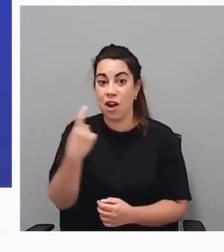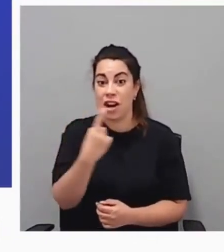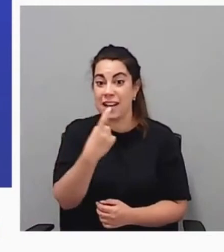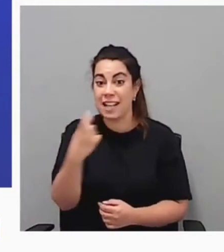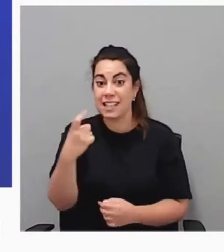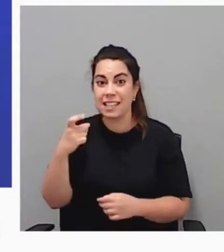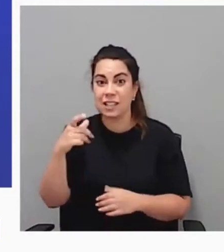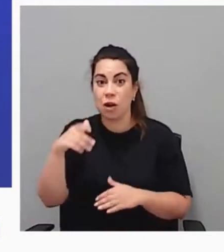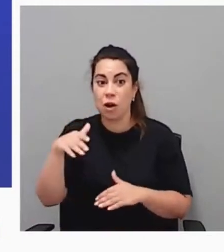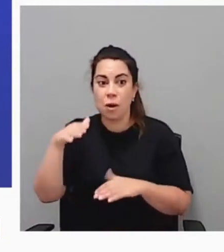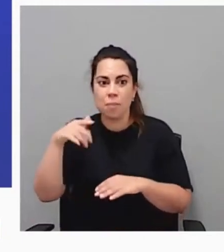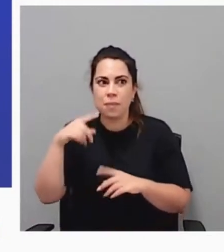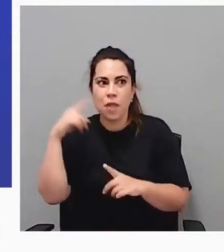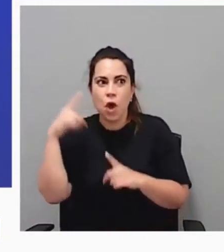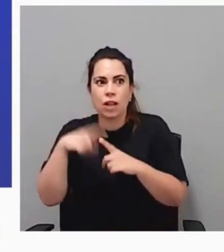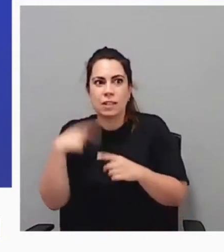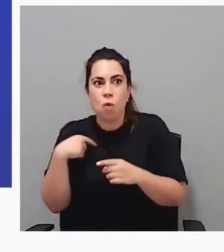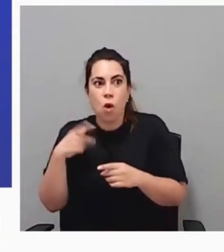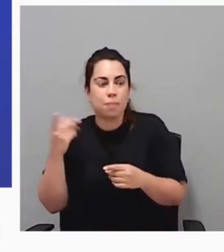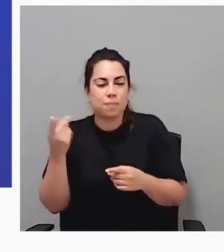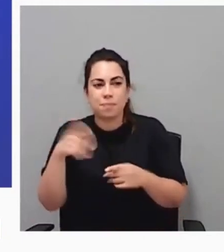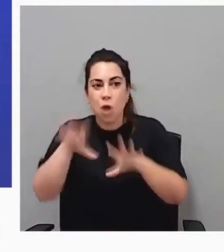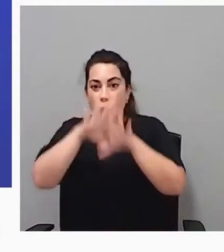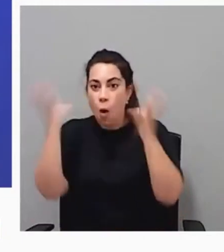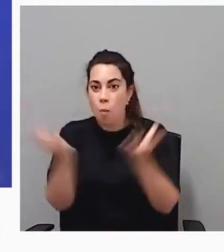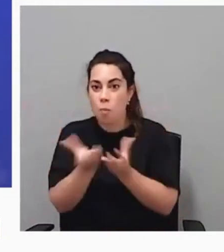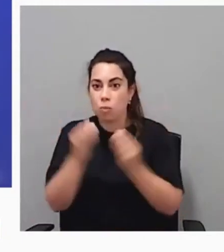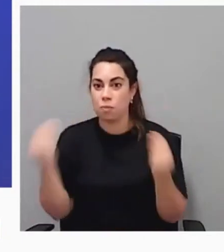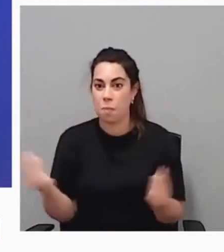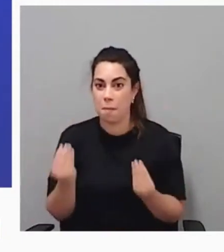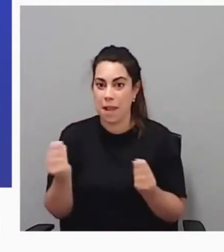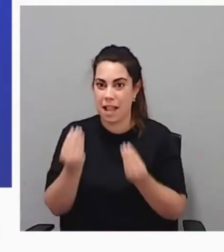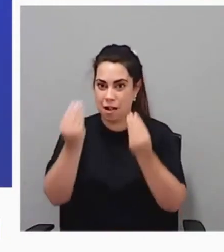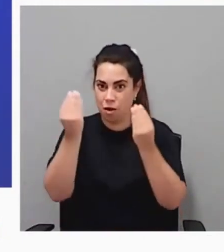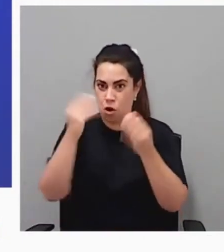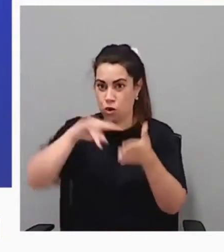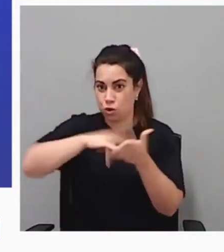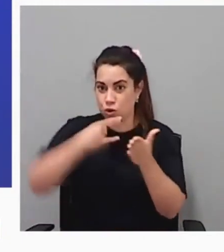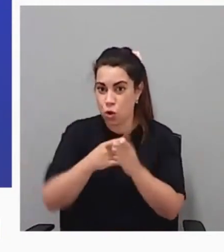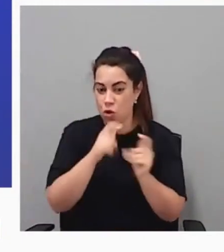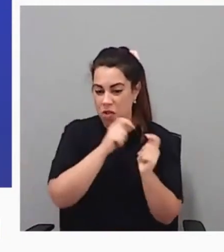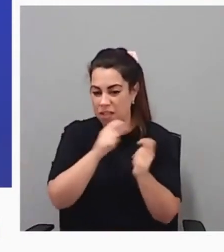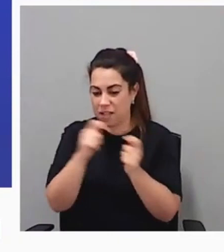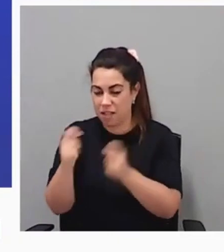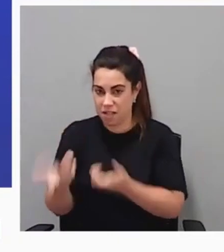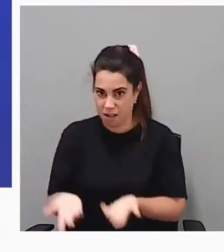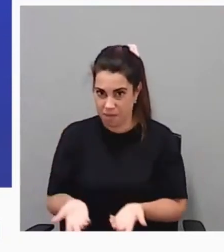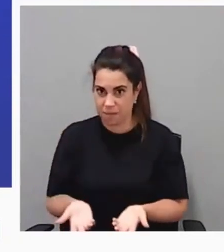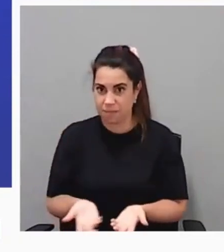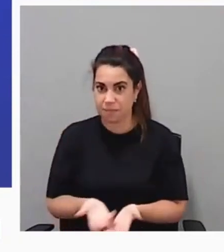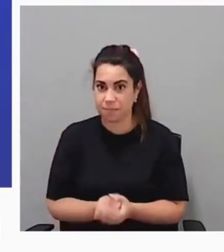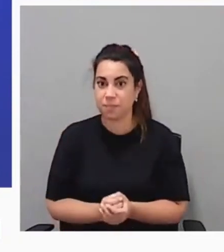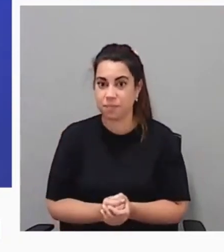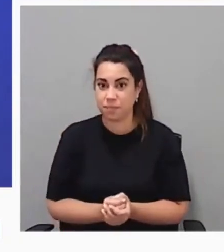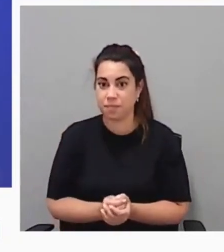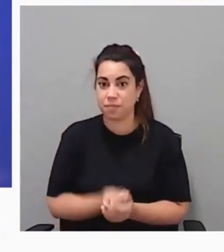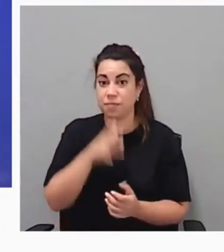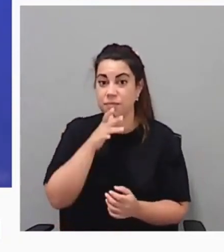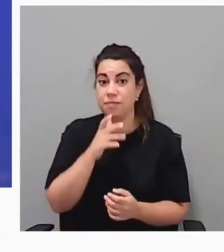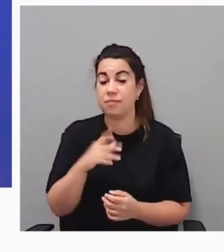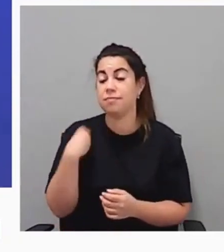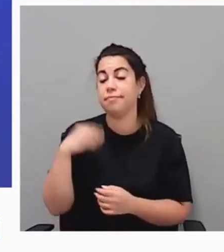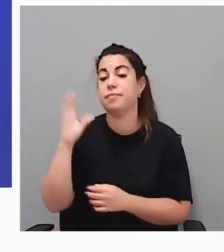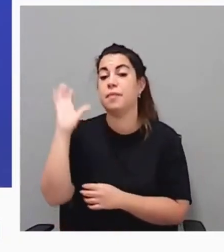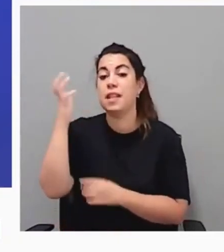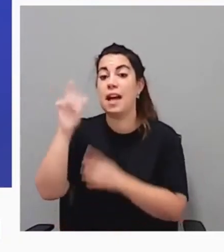científicos para quitar la pintura. Muchas de las razones por las que tenemos el cambio climático es precisamente